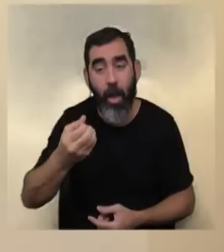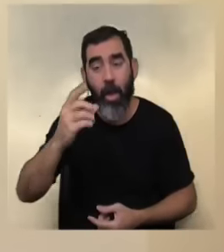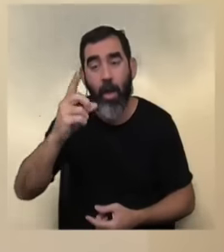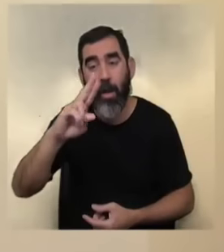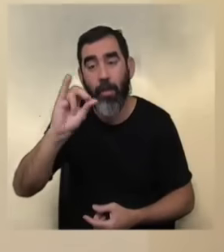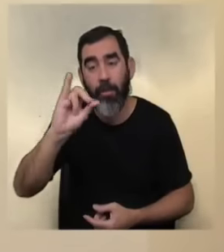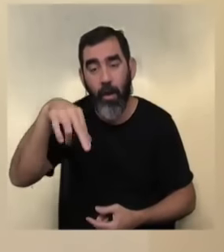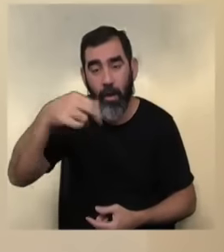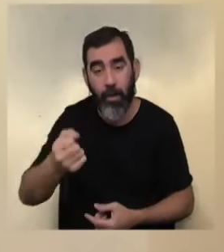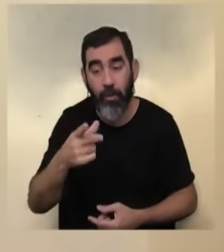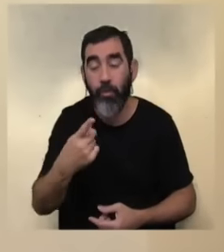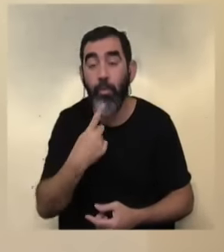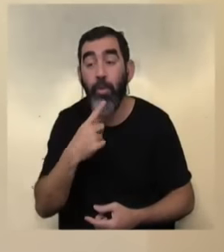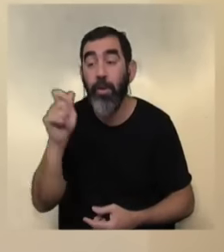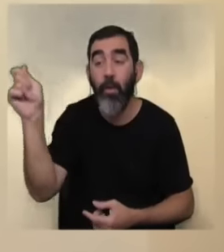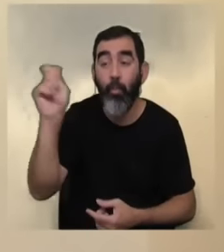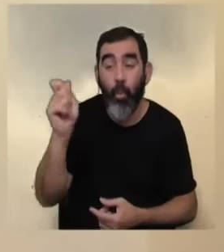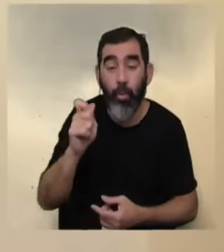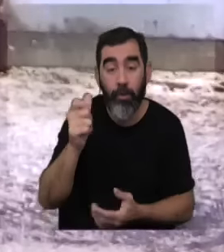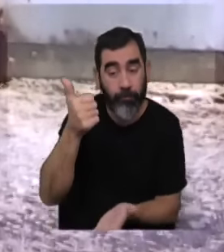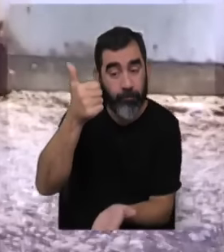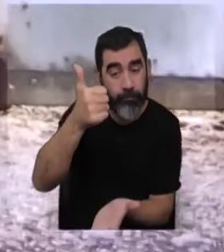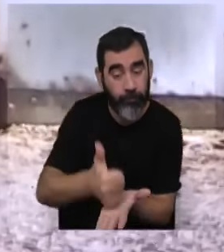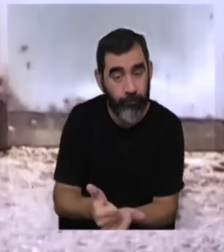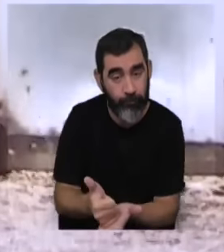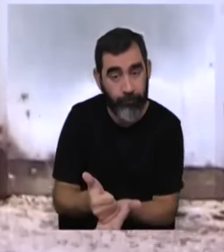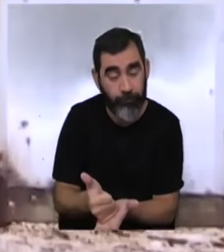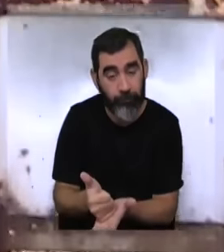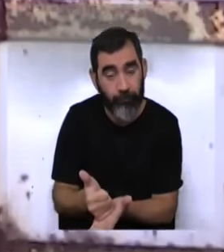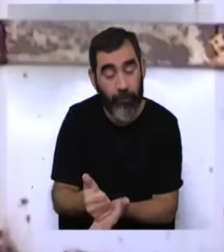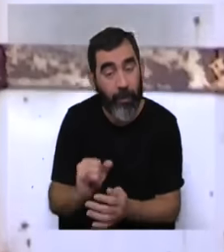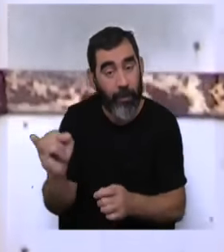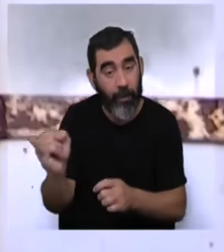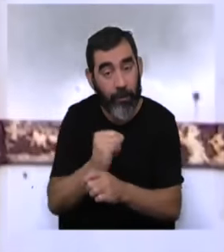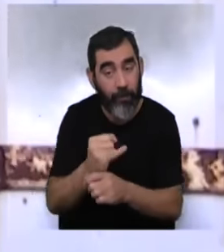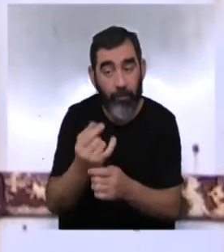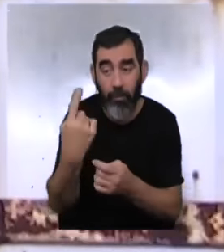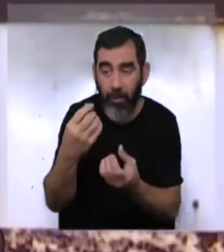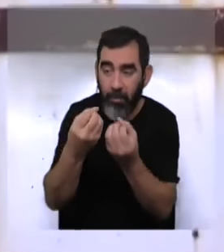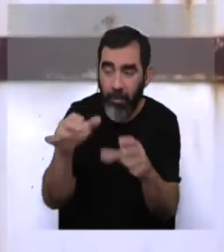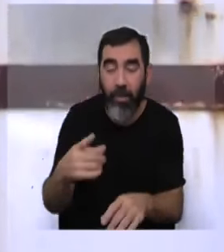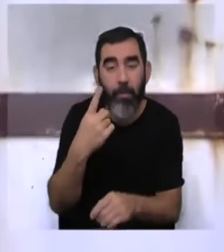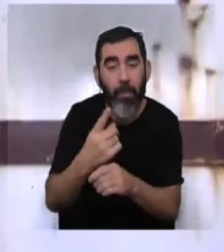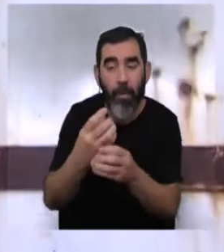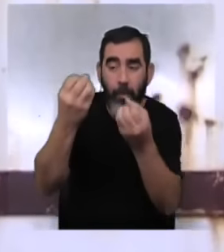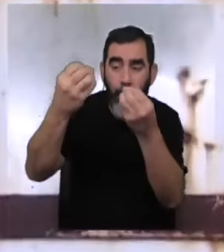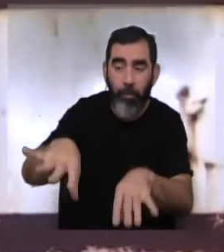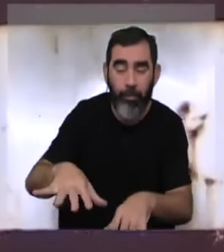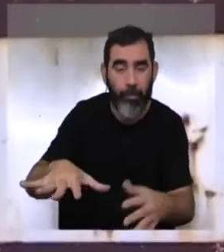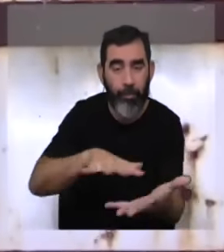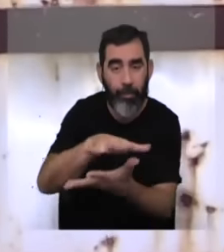Y ese es un espacio política pública instalado en la institución que se perdió fue el primer espacio que se